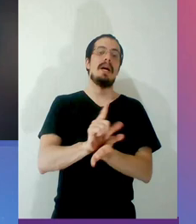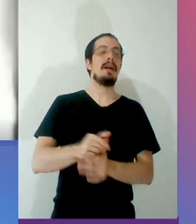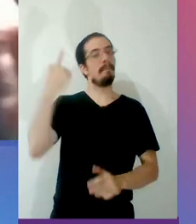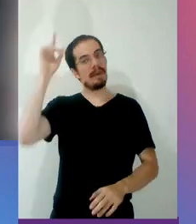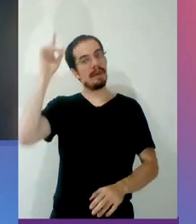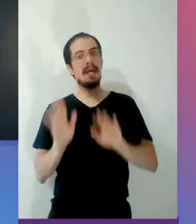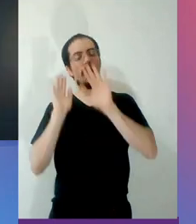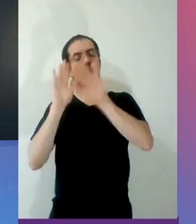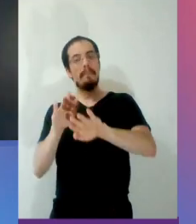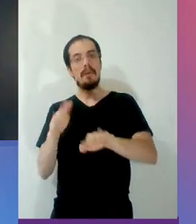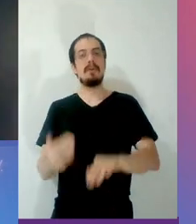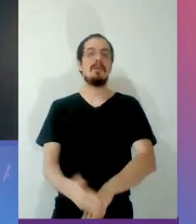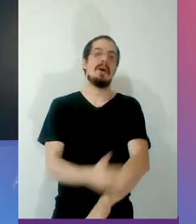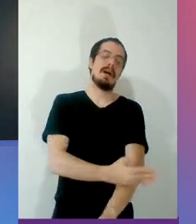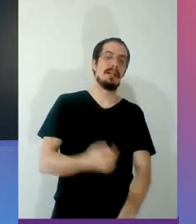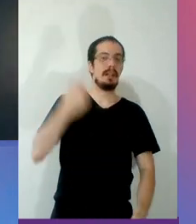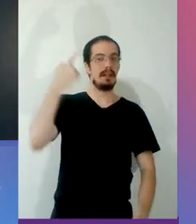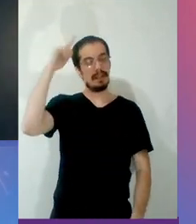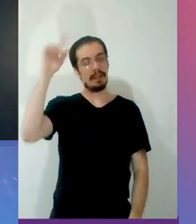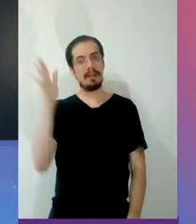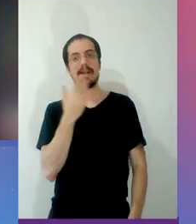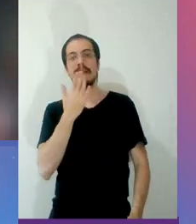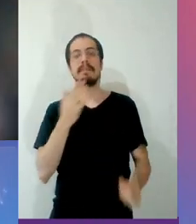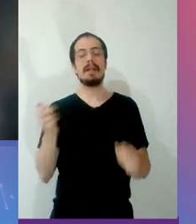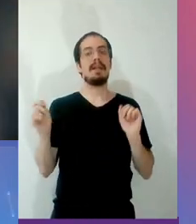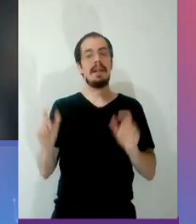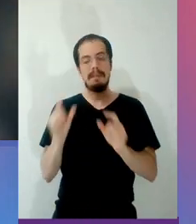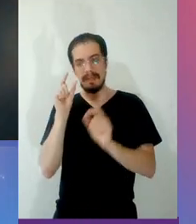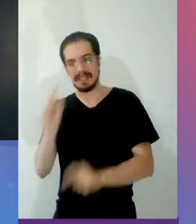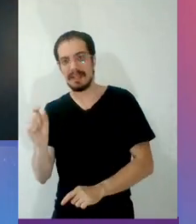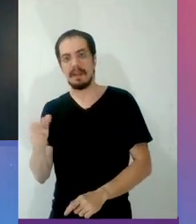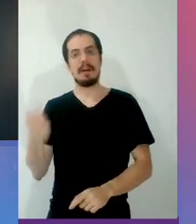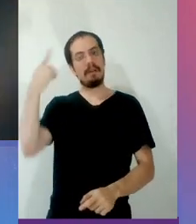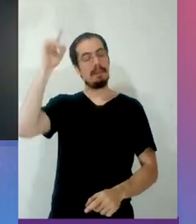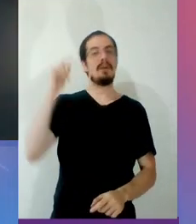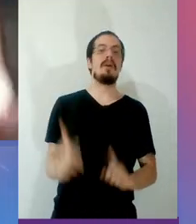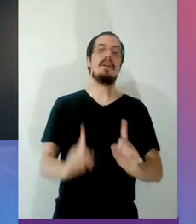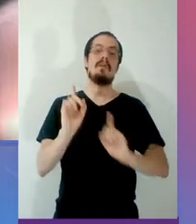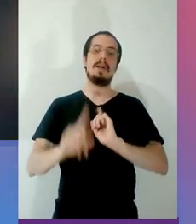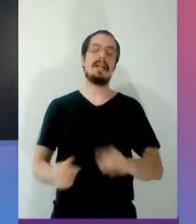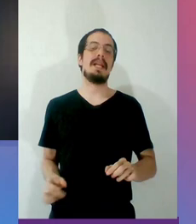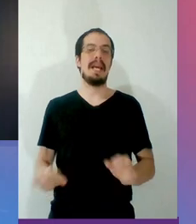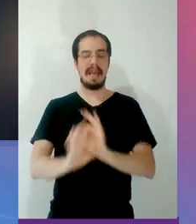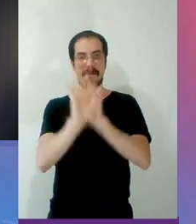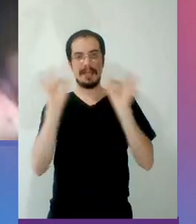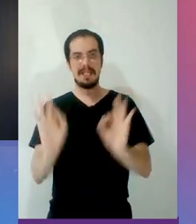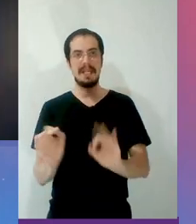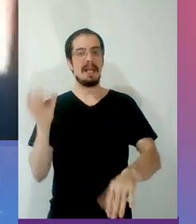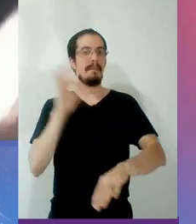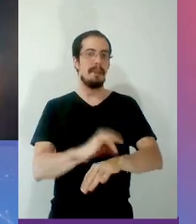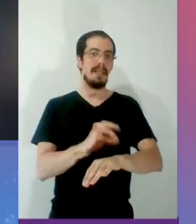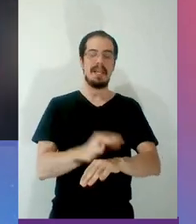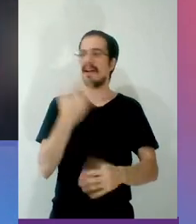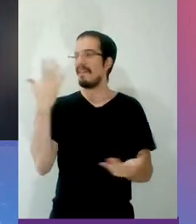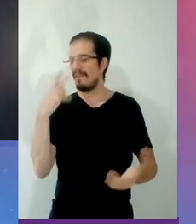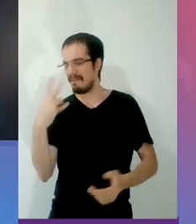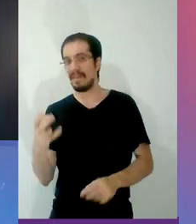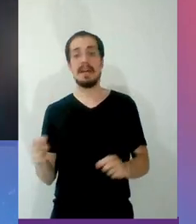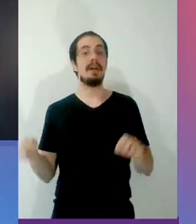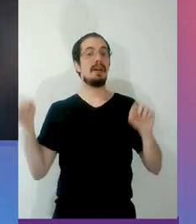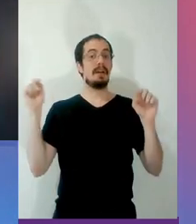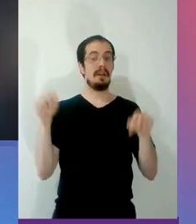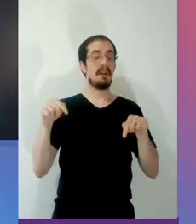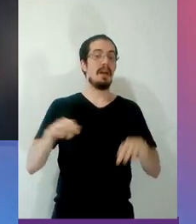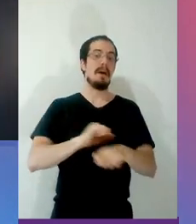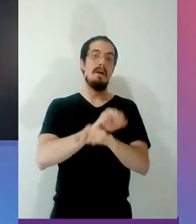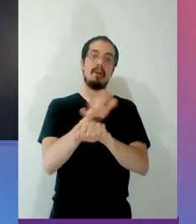ahí, la otra especialidad médica, que en el fondo también se ha empezado a hacer más famosa ahora post-COVID, digamos, en el fondo pensando